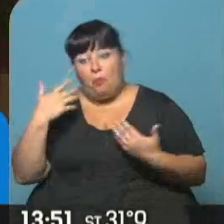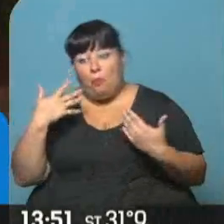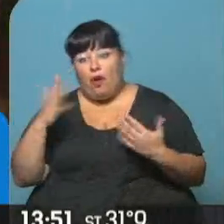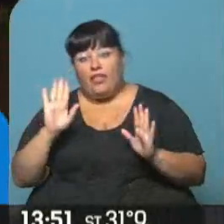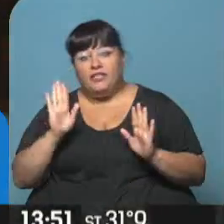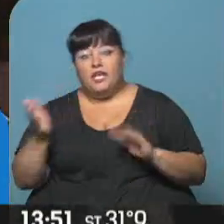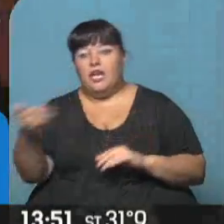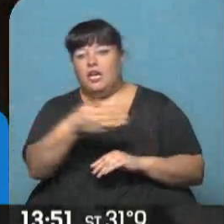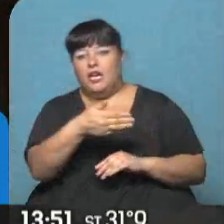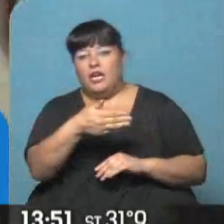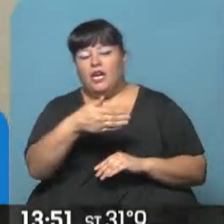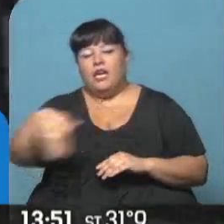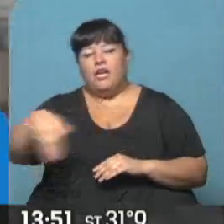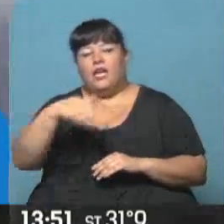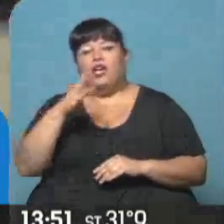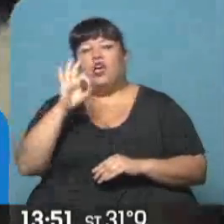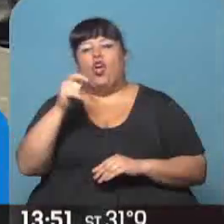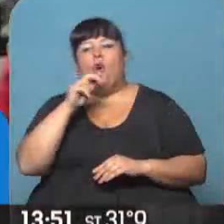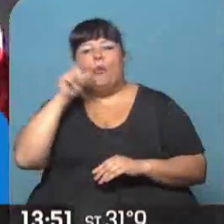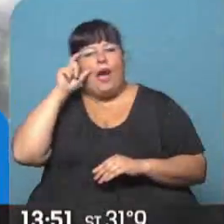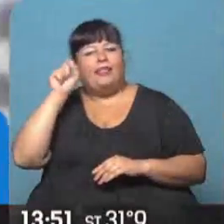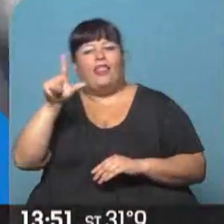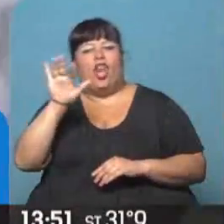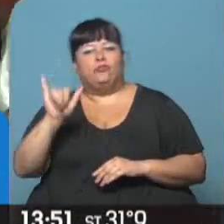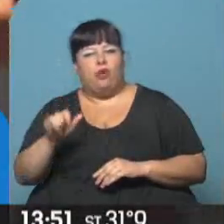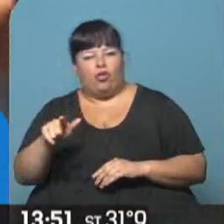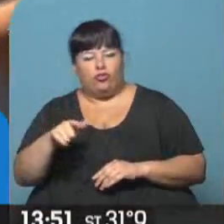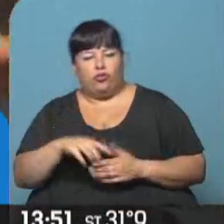por la calle Combate de los Pozos.